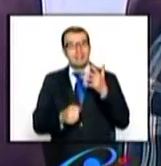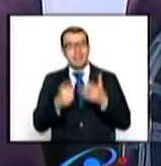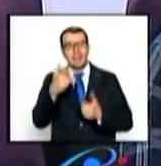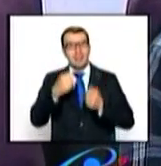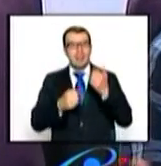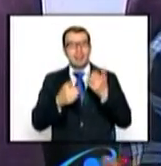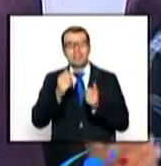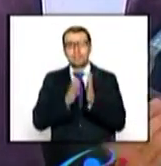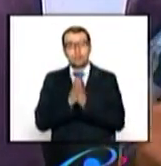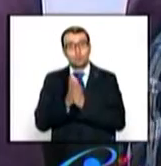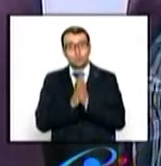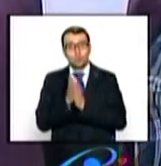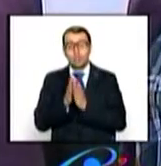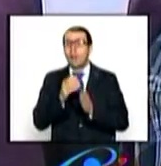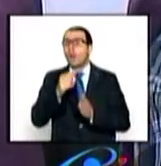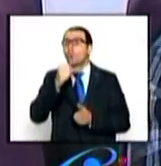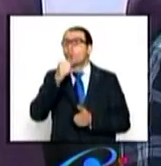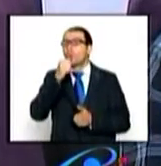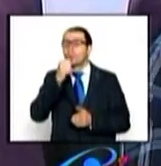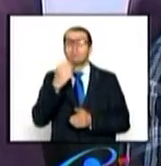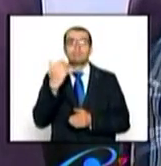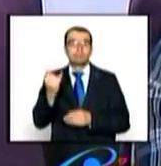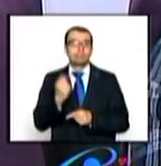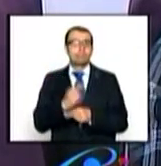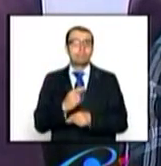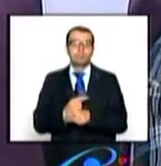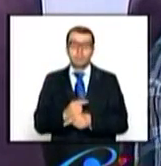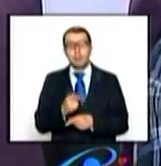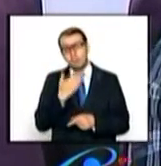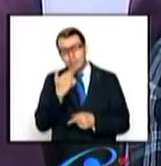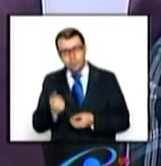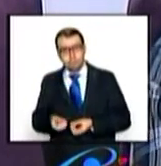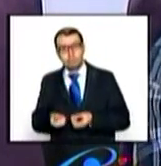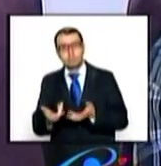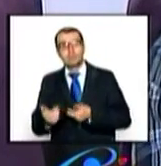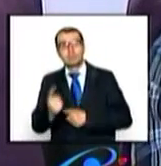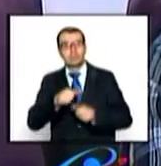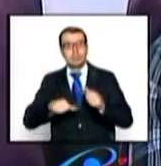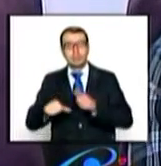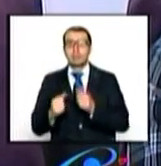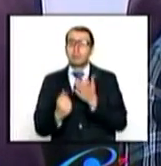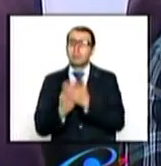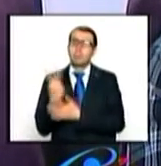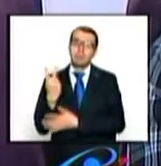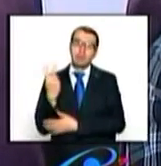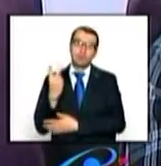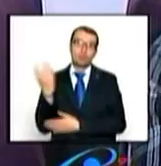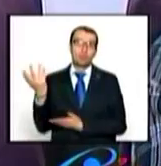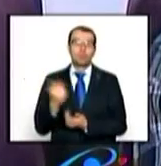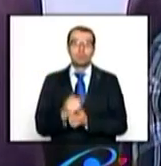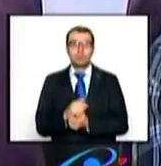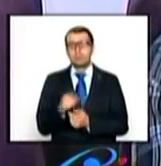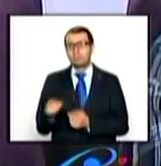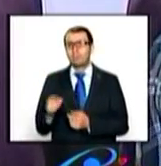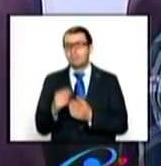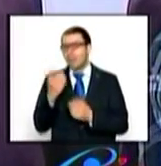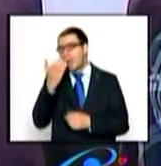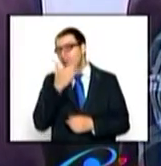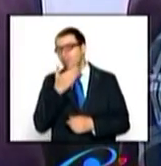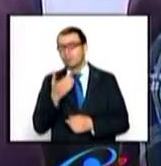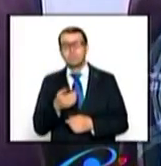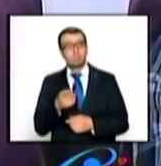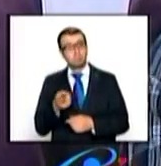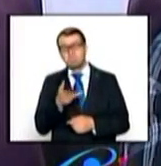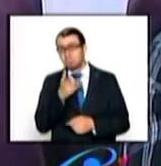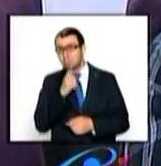que los nutrientes que deberían ingresar al cuerpo por medio de las frutas, de las verduras, de los frutos secos, de los alimentos en realidad sanos, ya no lo están haciendo,